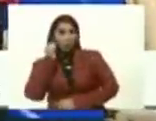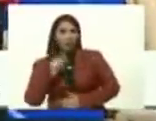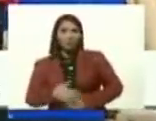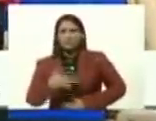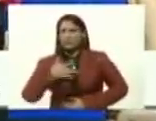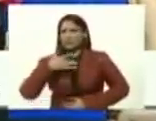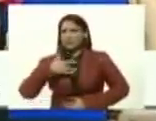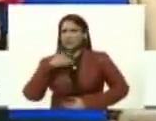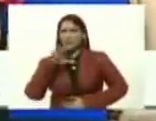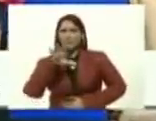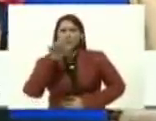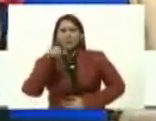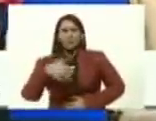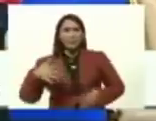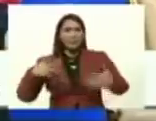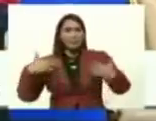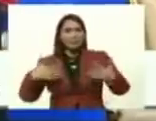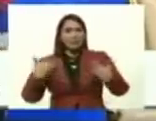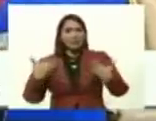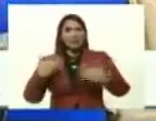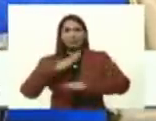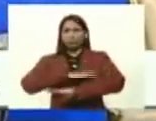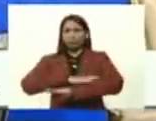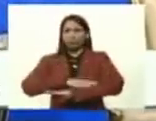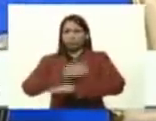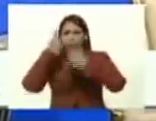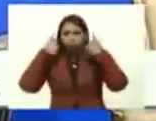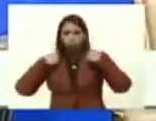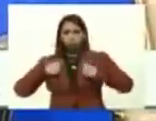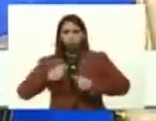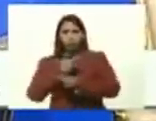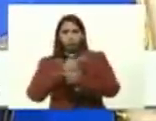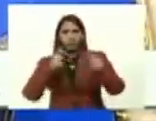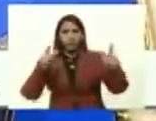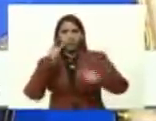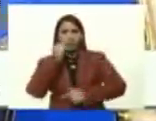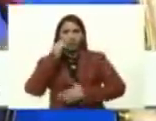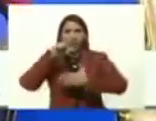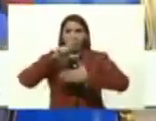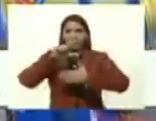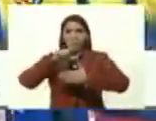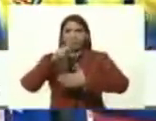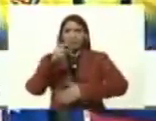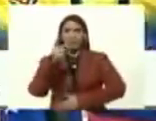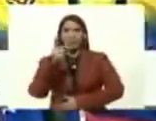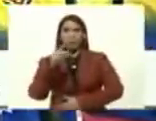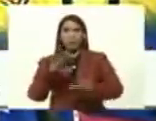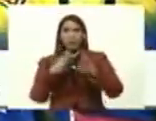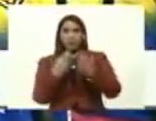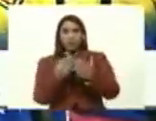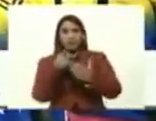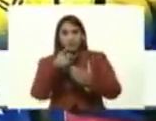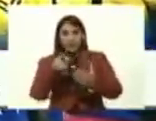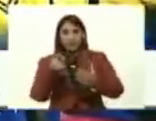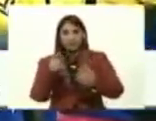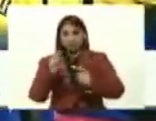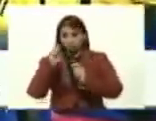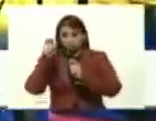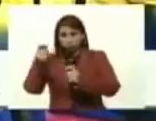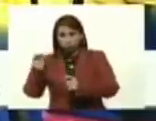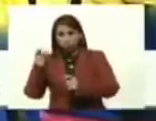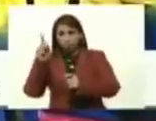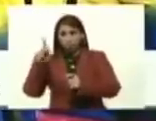alegría, disciplina, recibe esta condecoración Orden Libertadores y Libertadores de América en su segunda clase. Un reconocimiento a la destacada